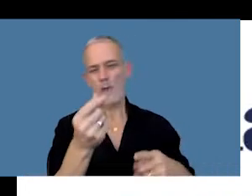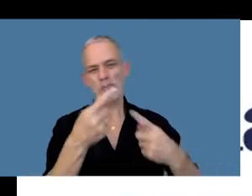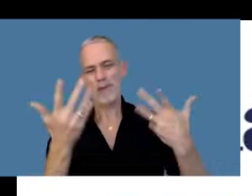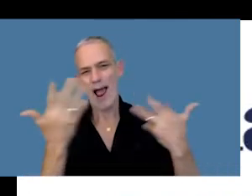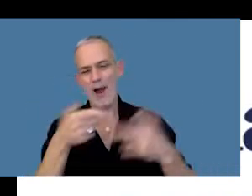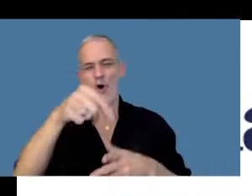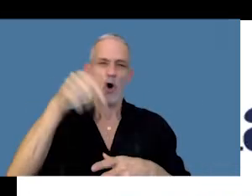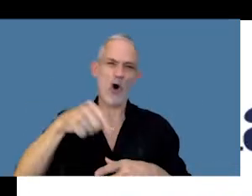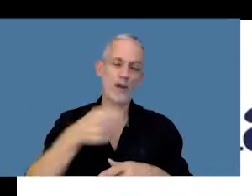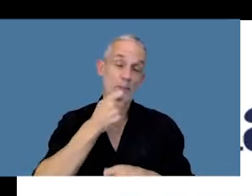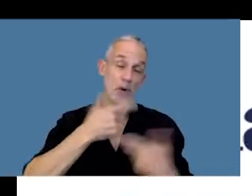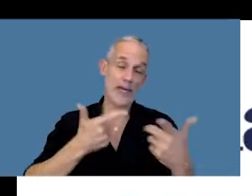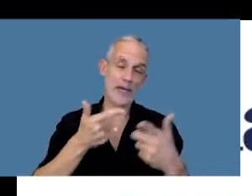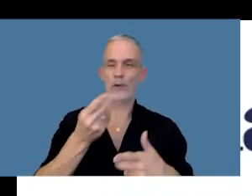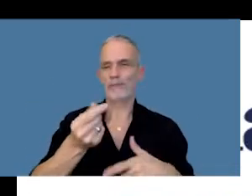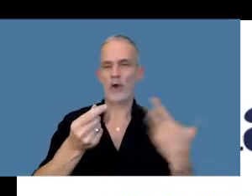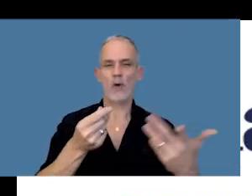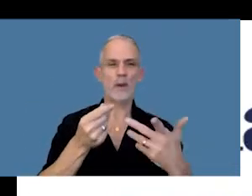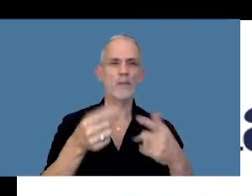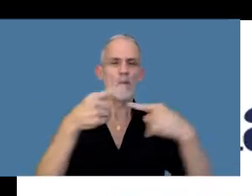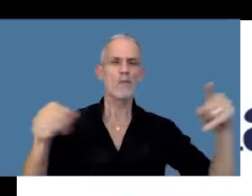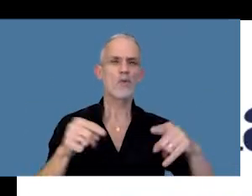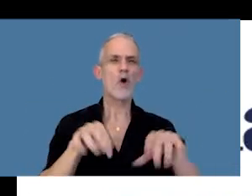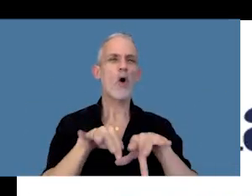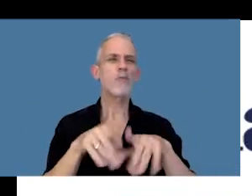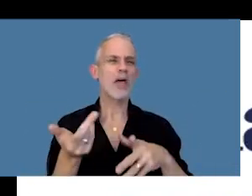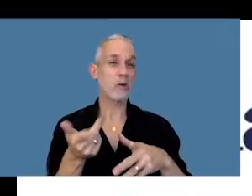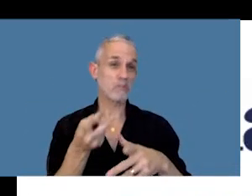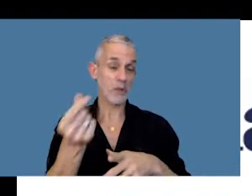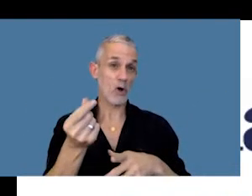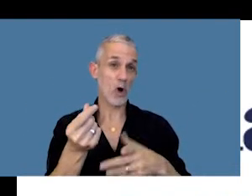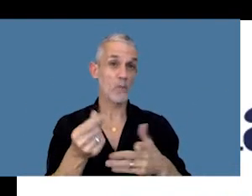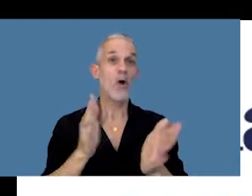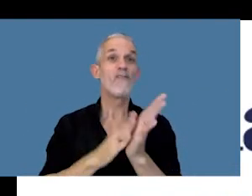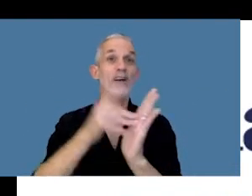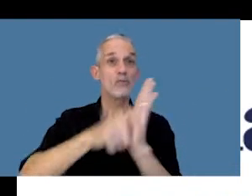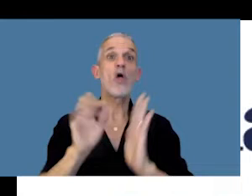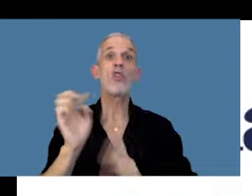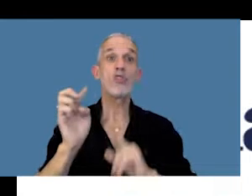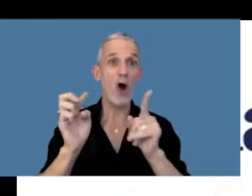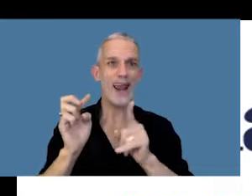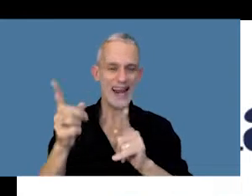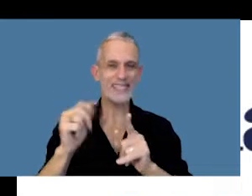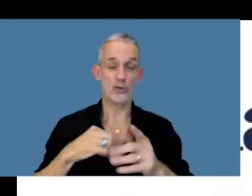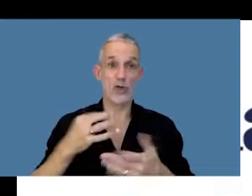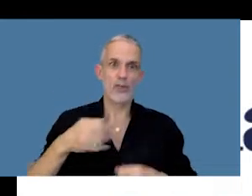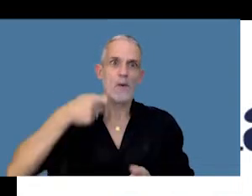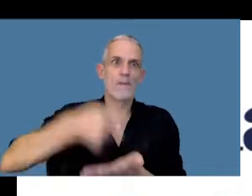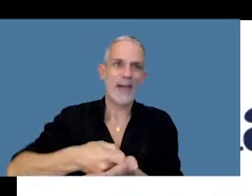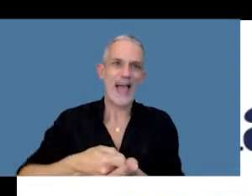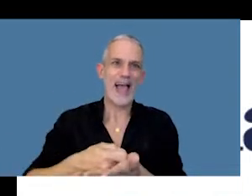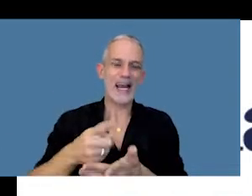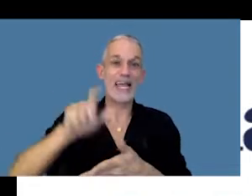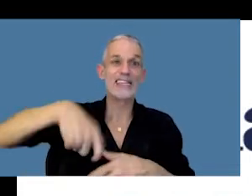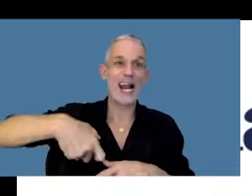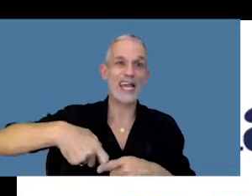hoy, por ejemplo, un insumo de computación, me lo facturan en dólares, debo pagarle a la tarjeta de